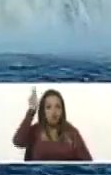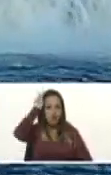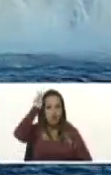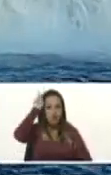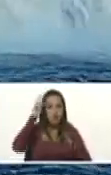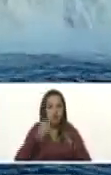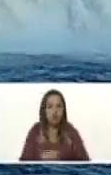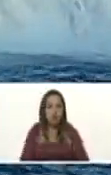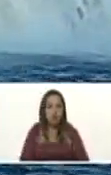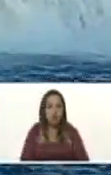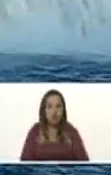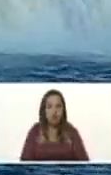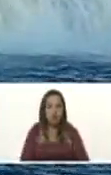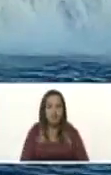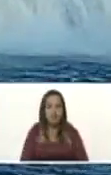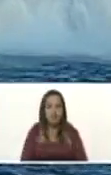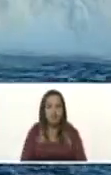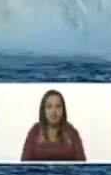indígenas.